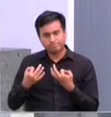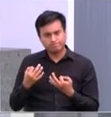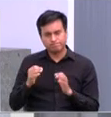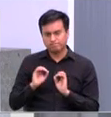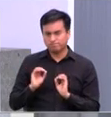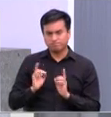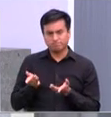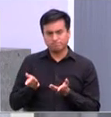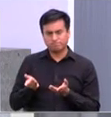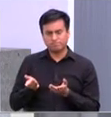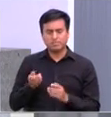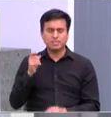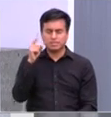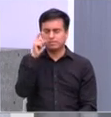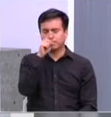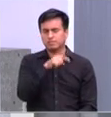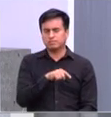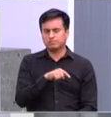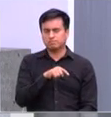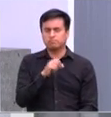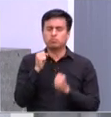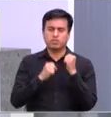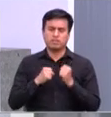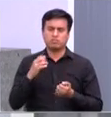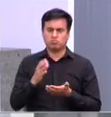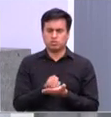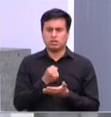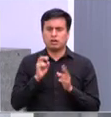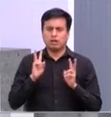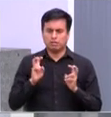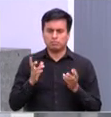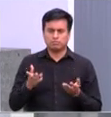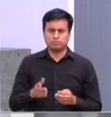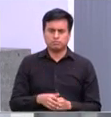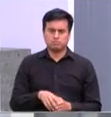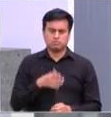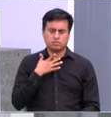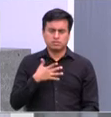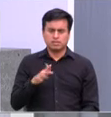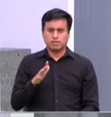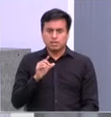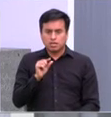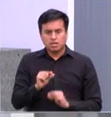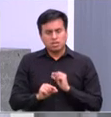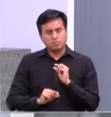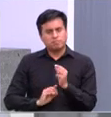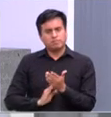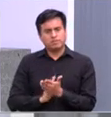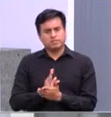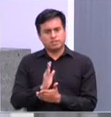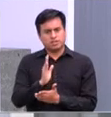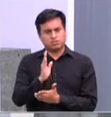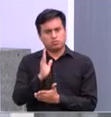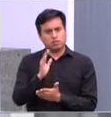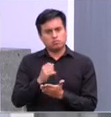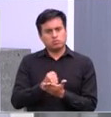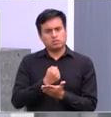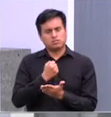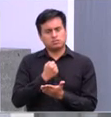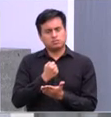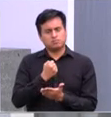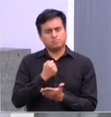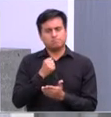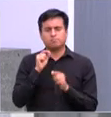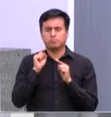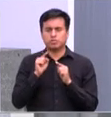concretos, es muy difícil que se pueda lograr algo. Ya se está empezando a lograr. Y